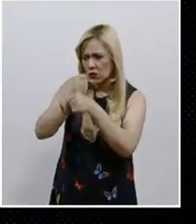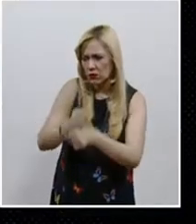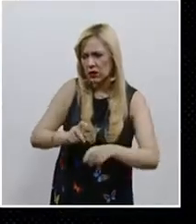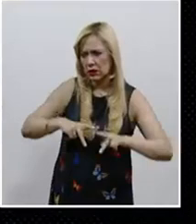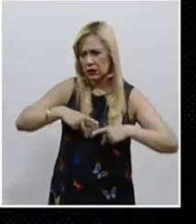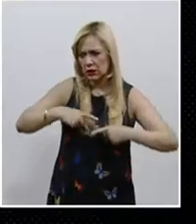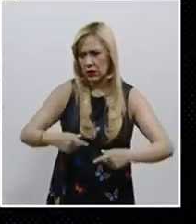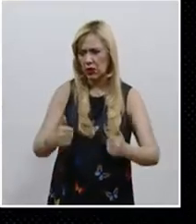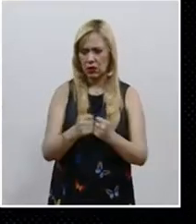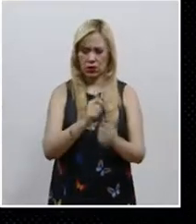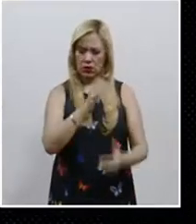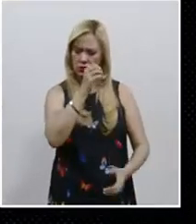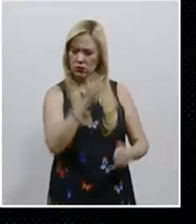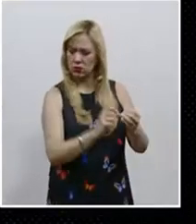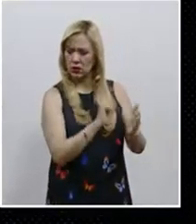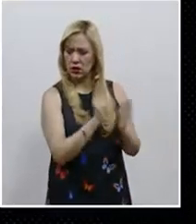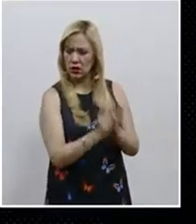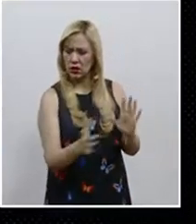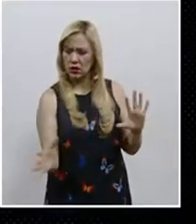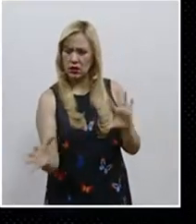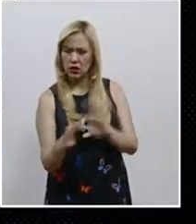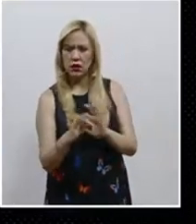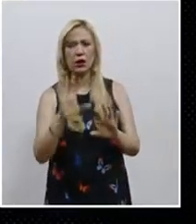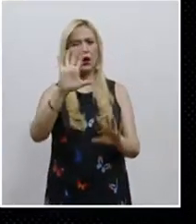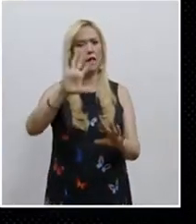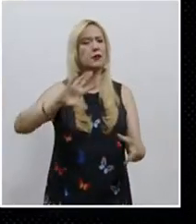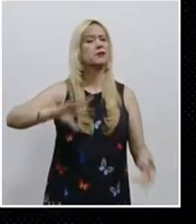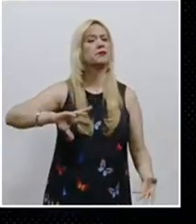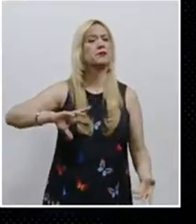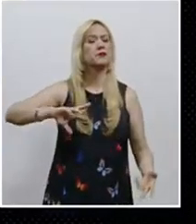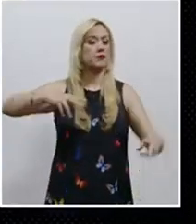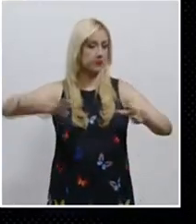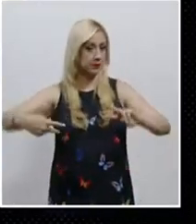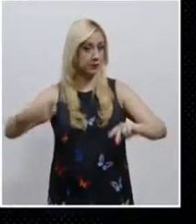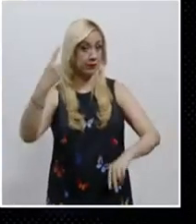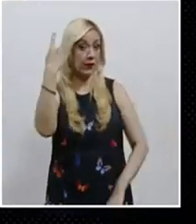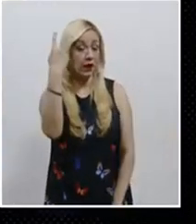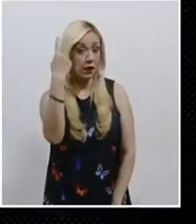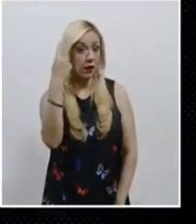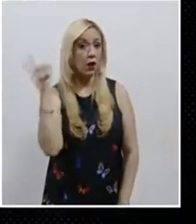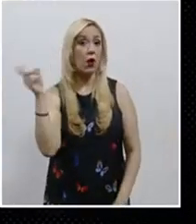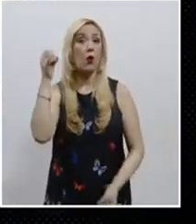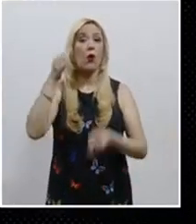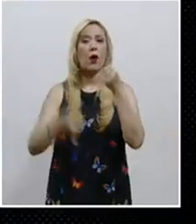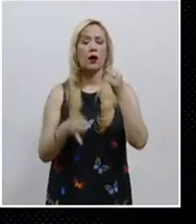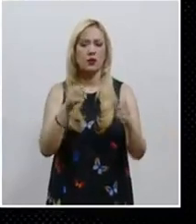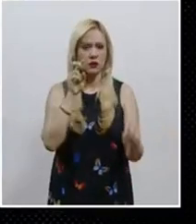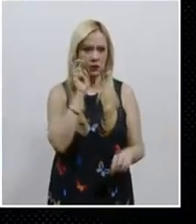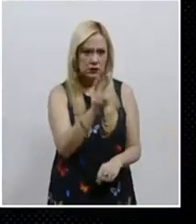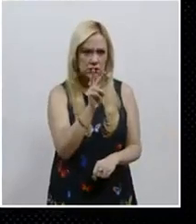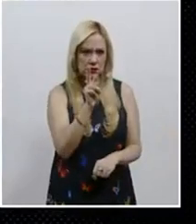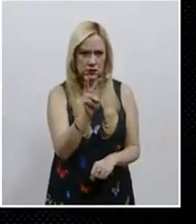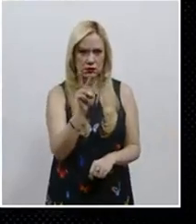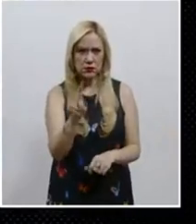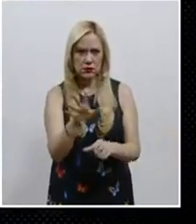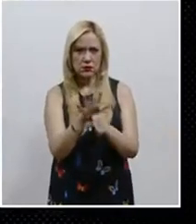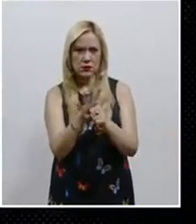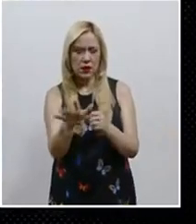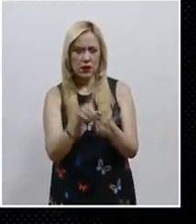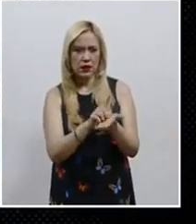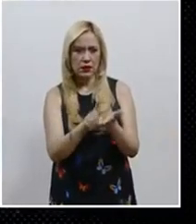por el contrario, de un juez que primero identifique los principios, sean implícitos o